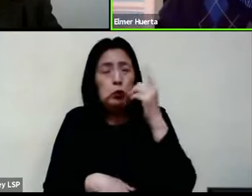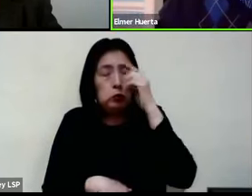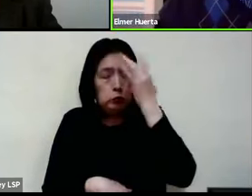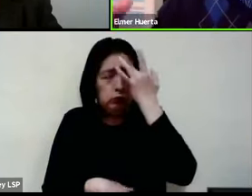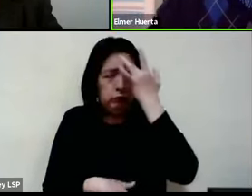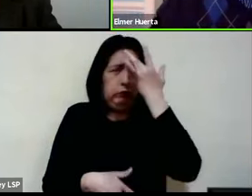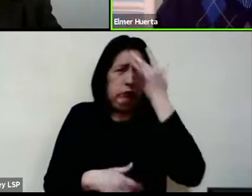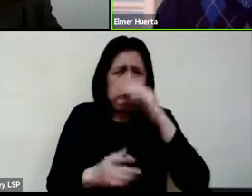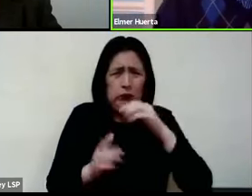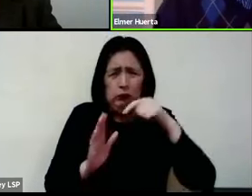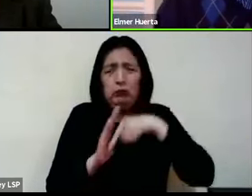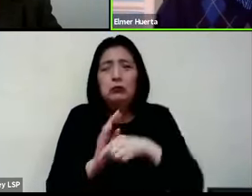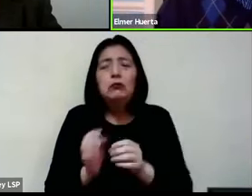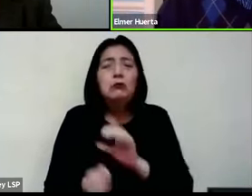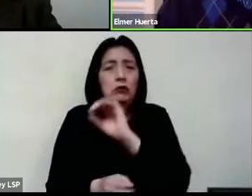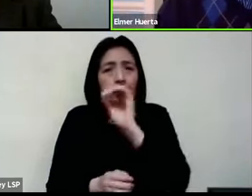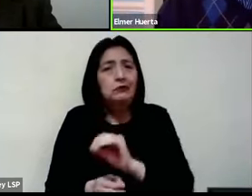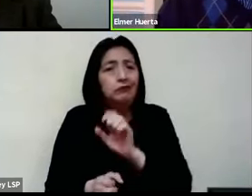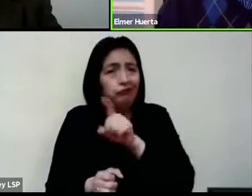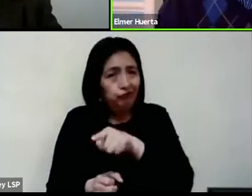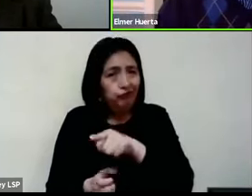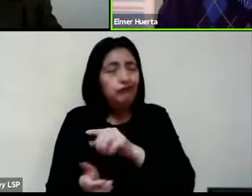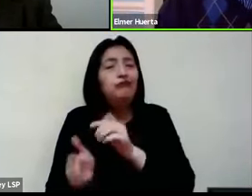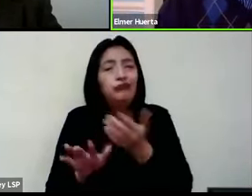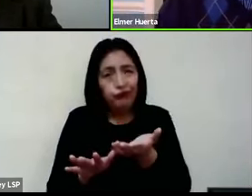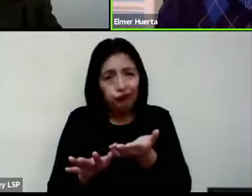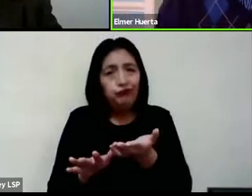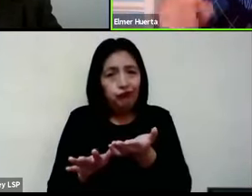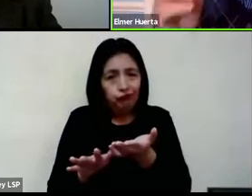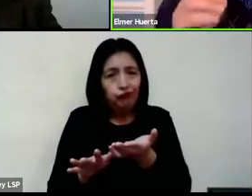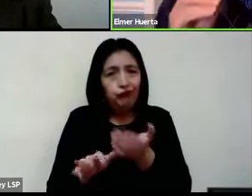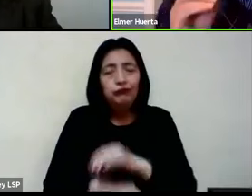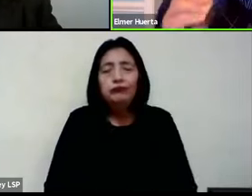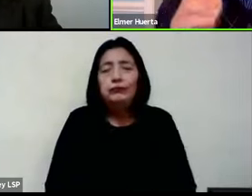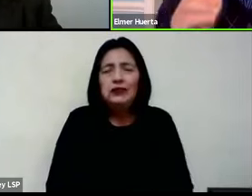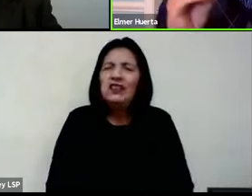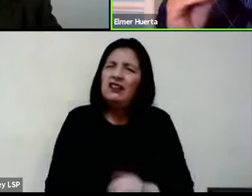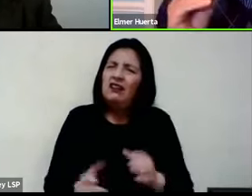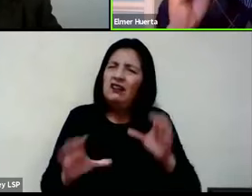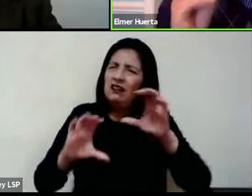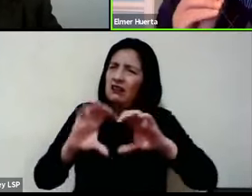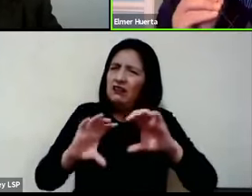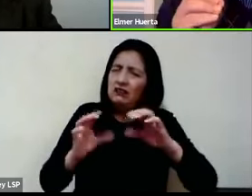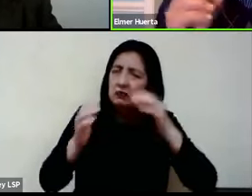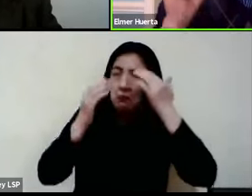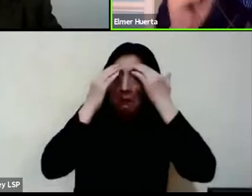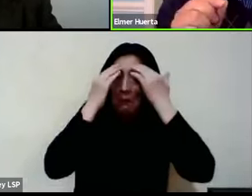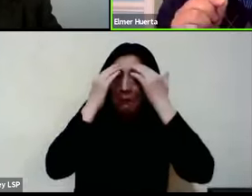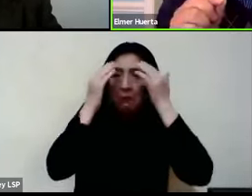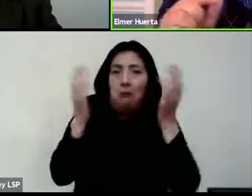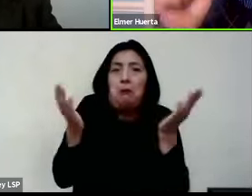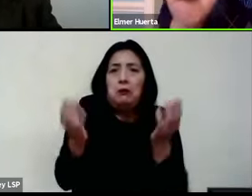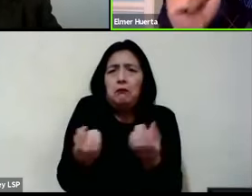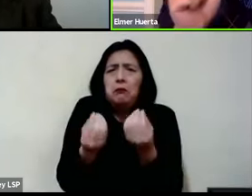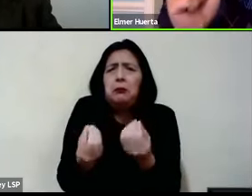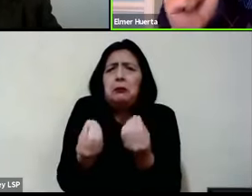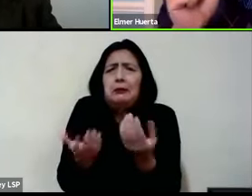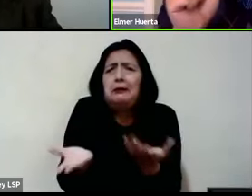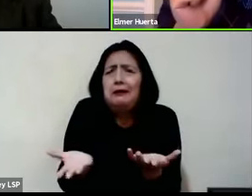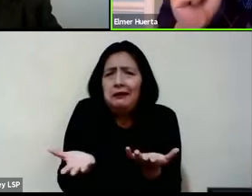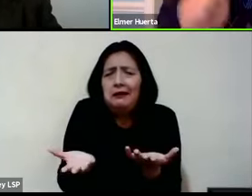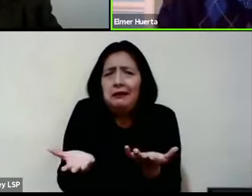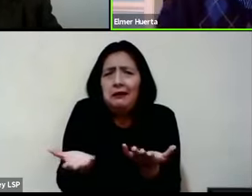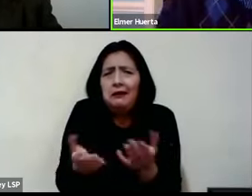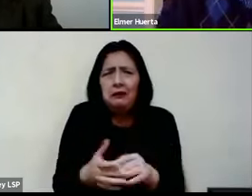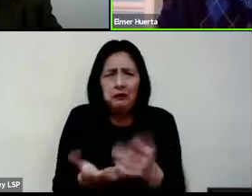este porcentaje es el que va a fallecer. La ciencia no sabe exactamente por qué un